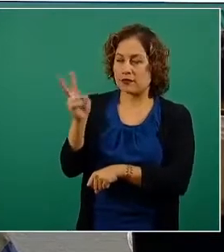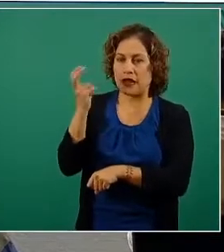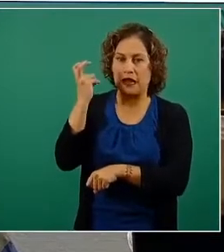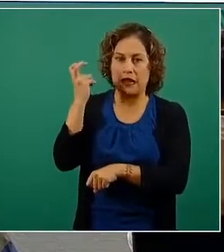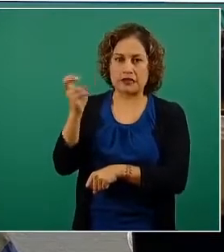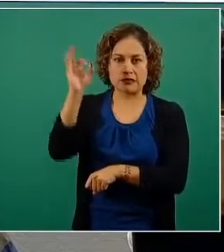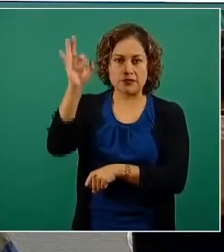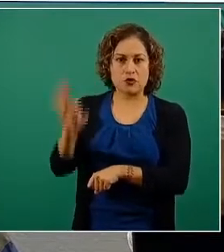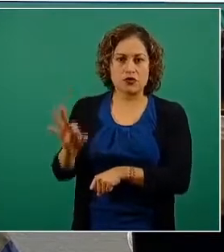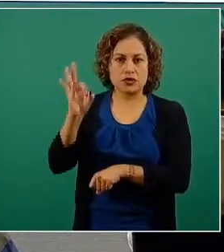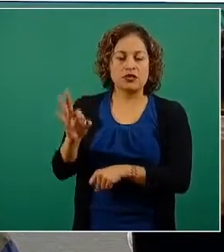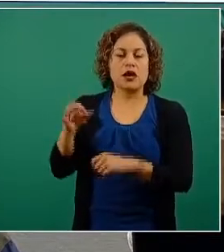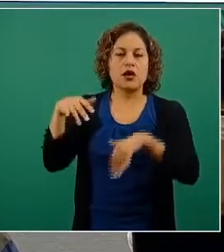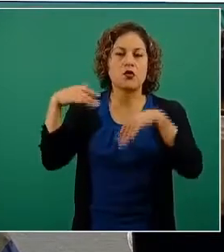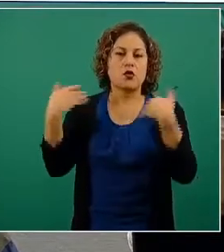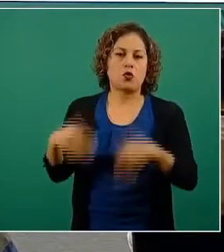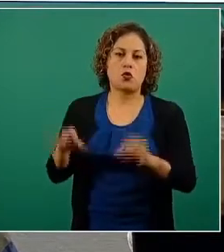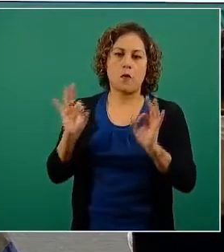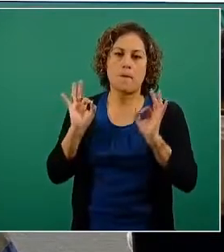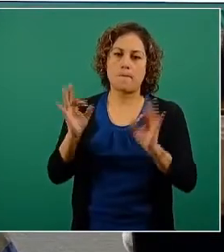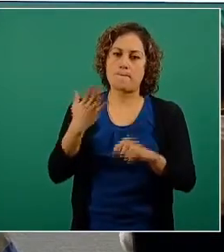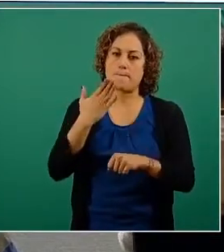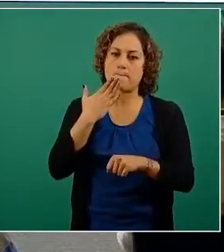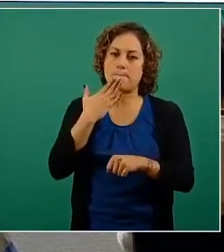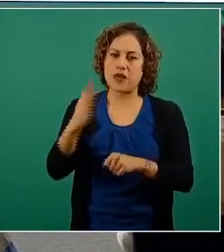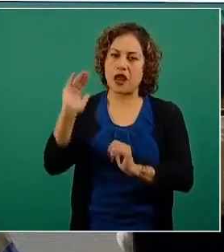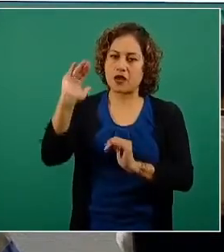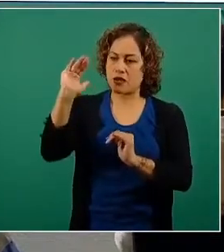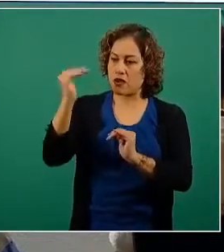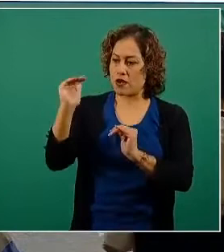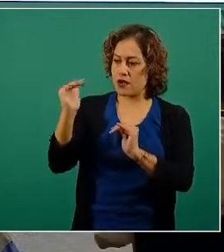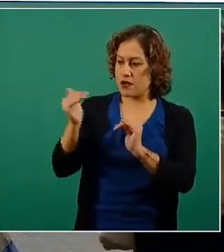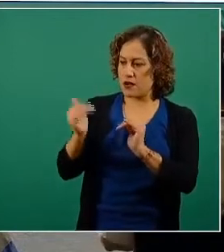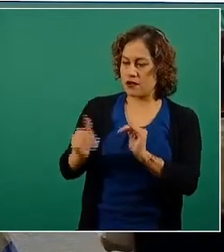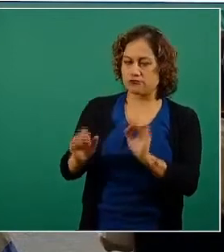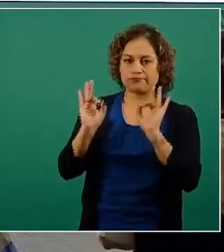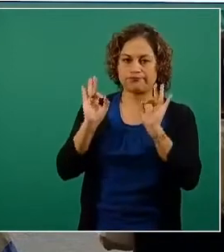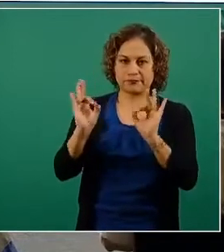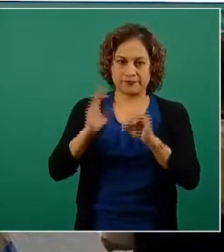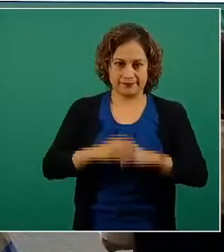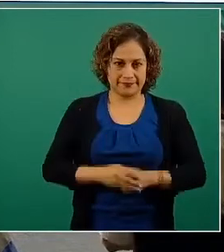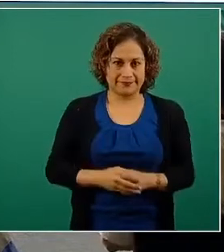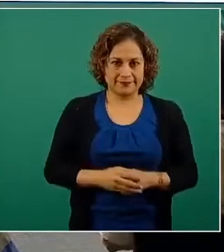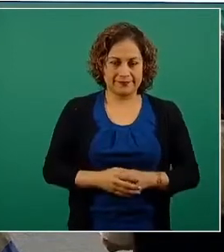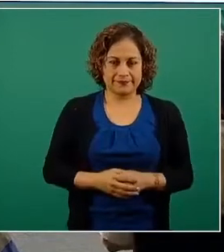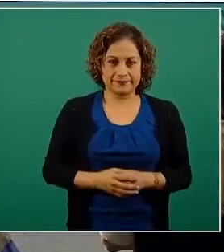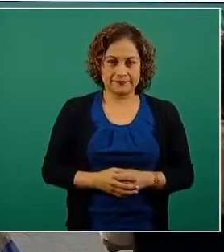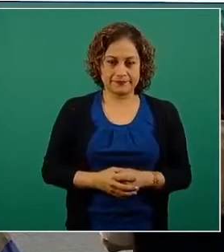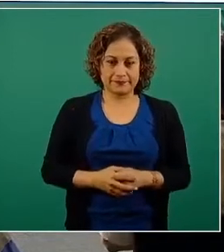vez se refleja que vamos con tendencia a la baja. La siguiente, por favor.